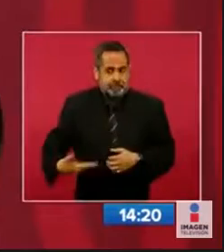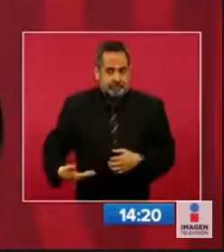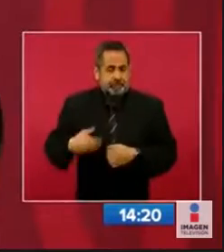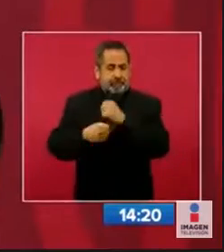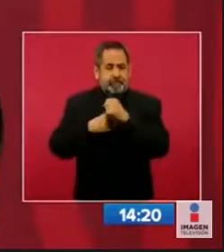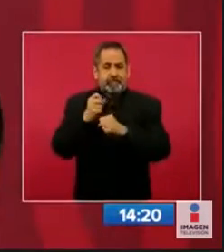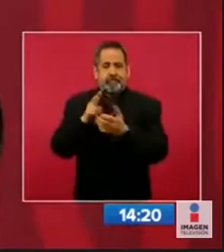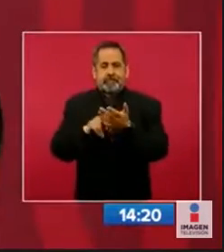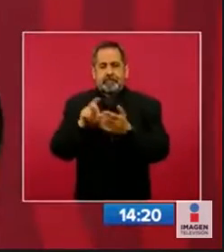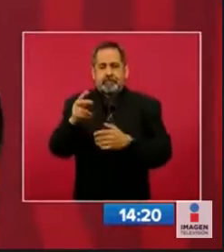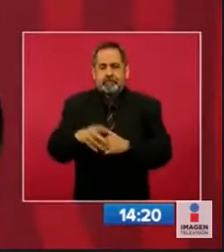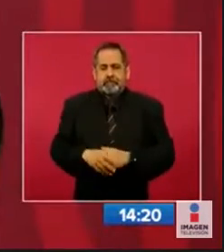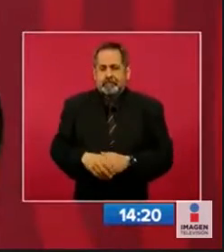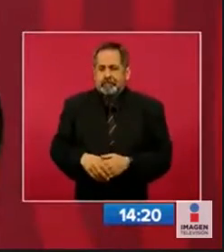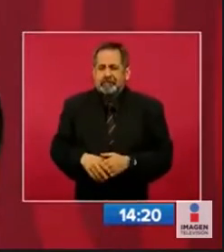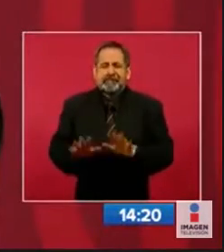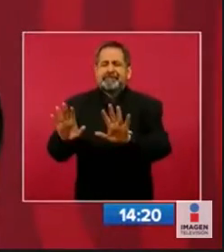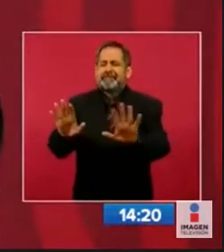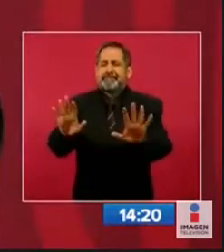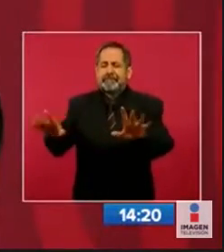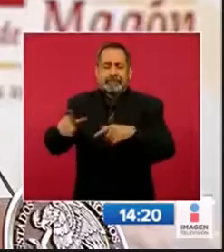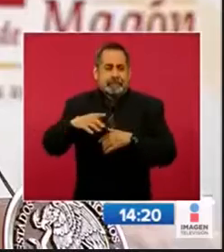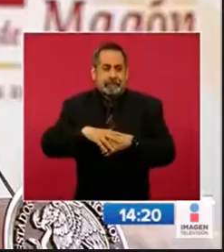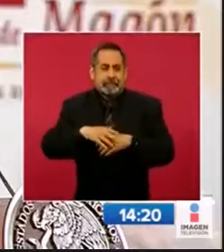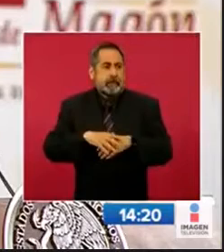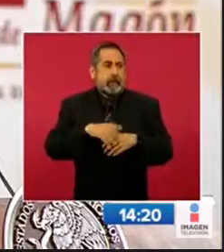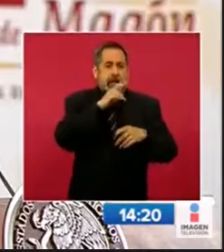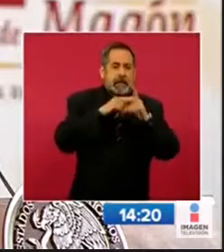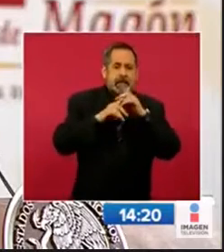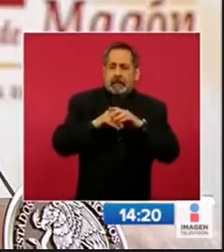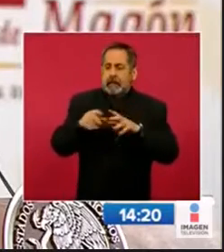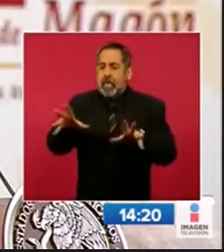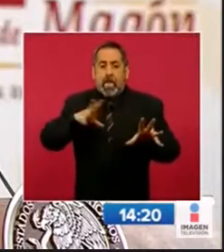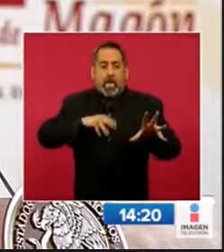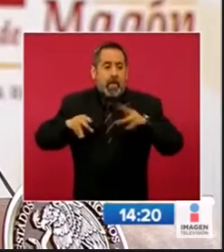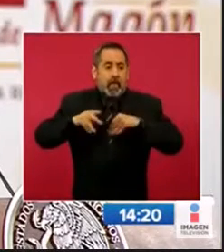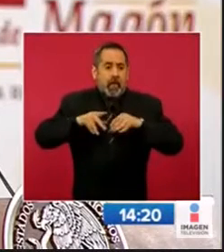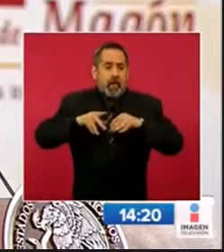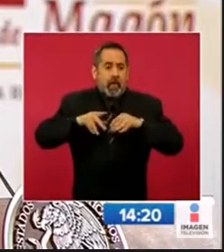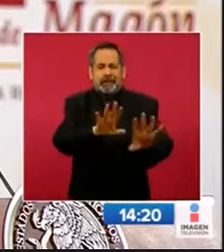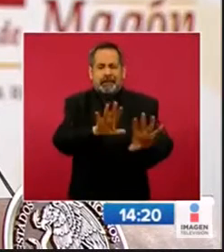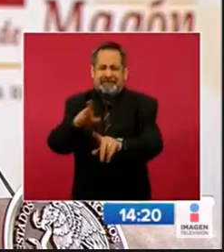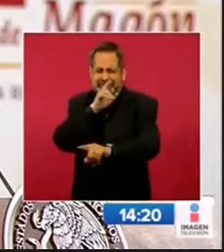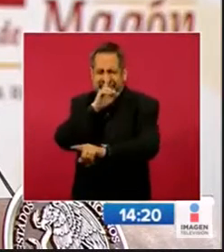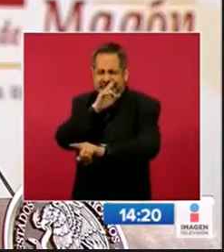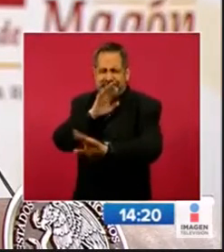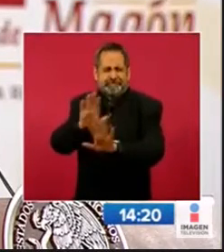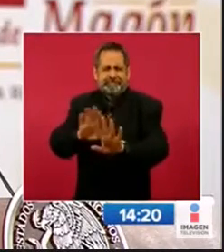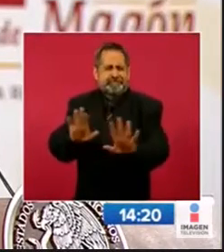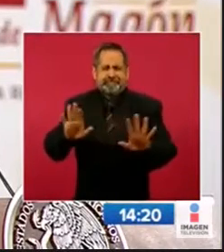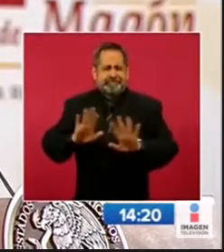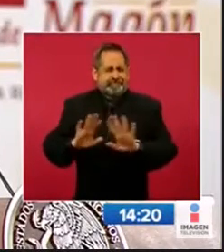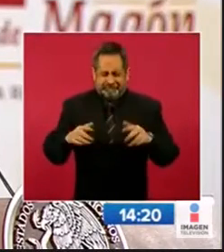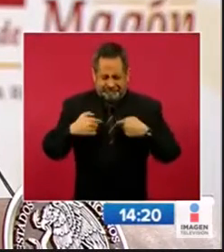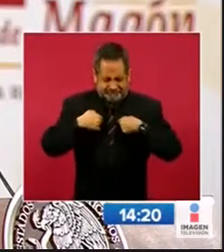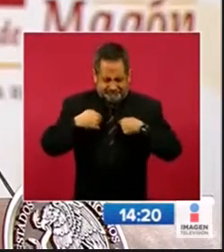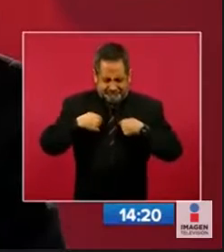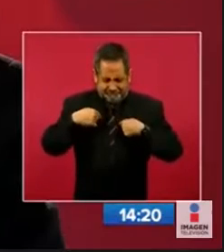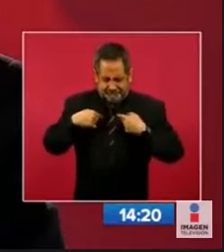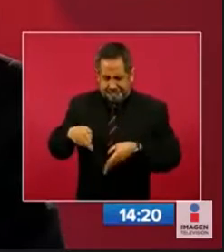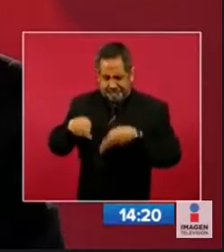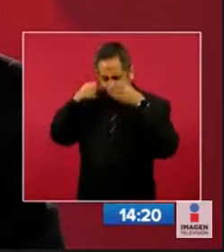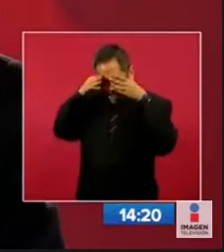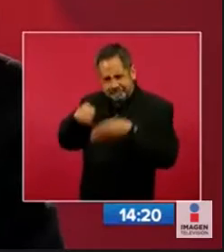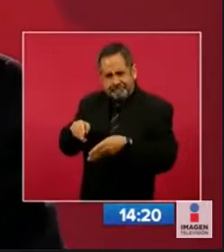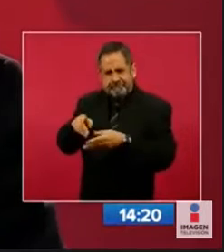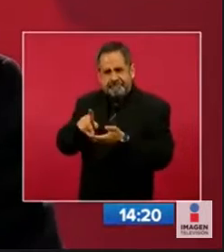Mira, yo no sudo calenturas ajenas. Ya les comenté ayer que yo tengo un compromiso con